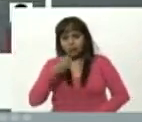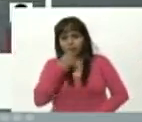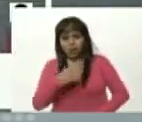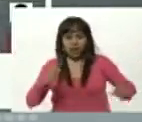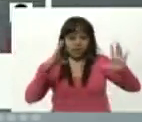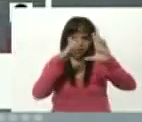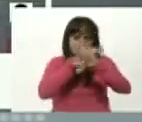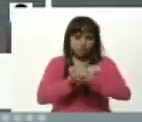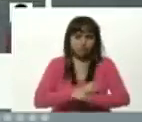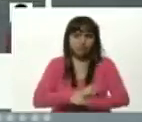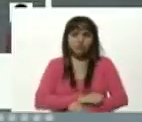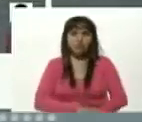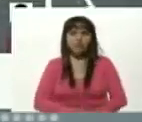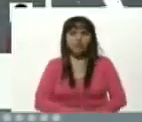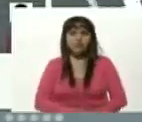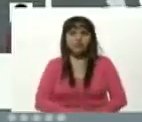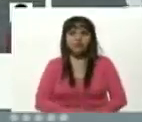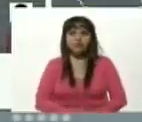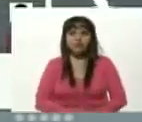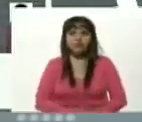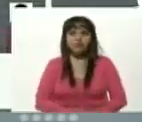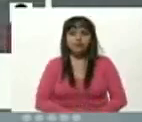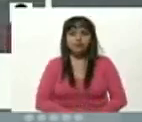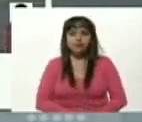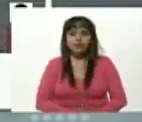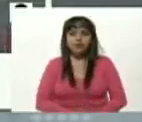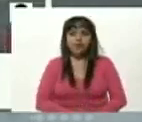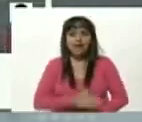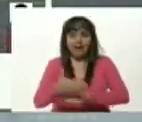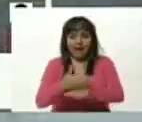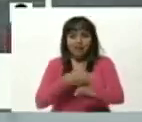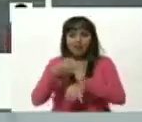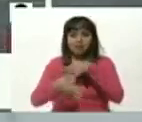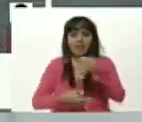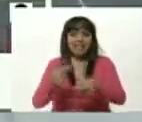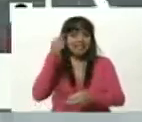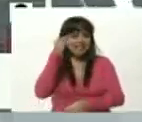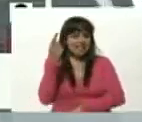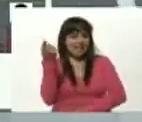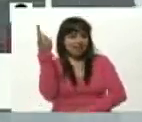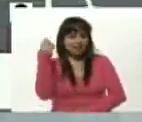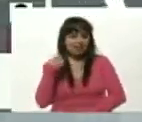noches. En efecto, como usted decía, el día de ayer